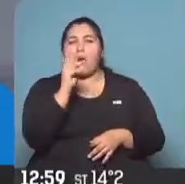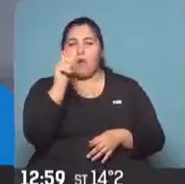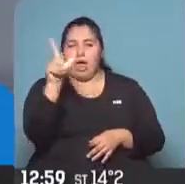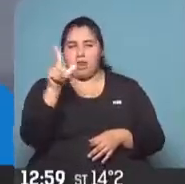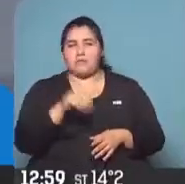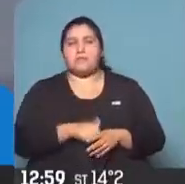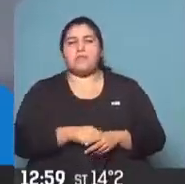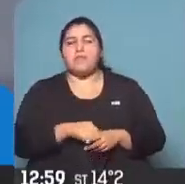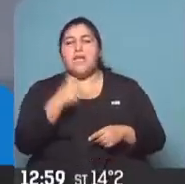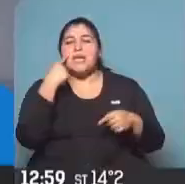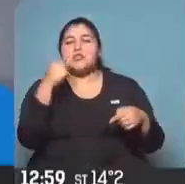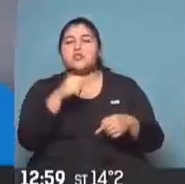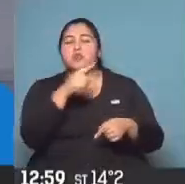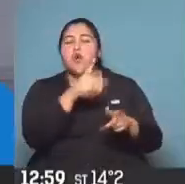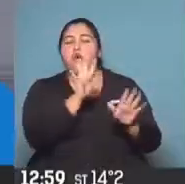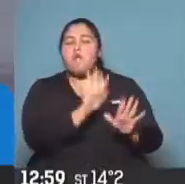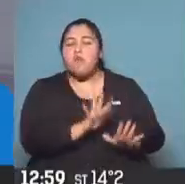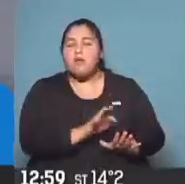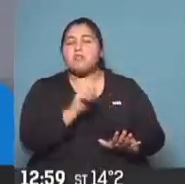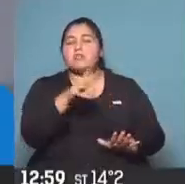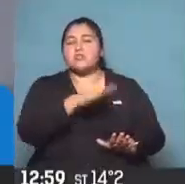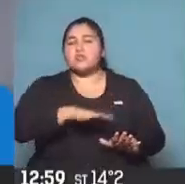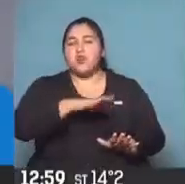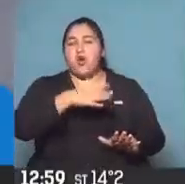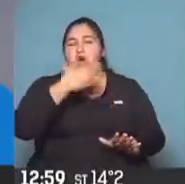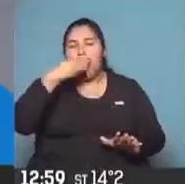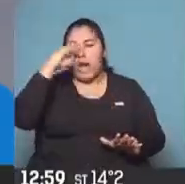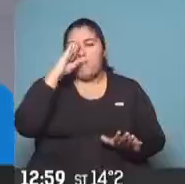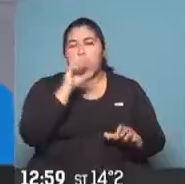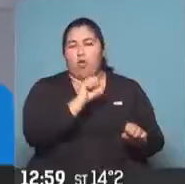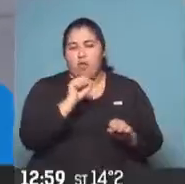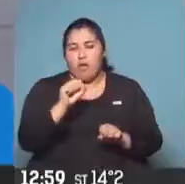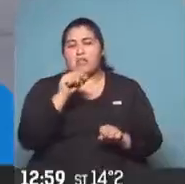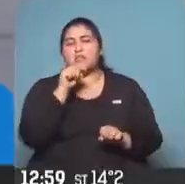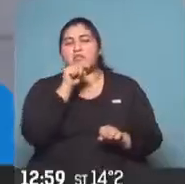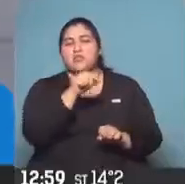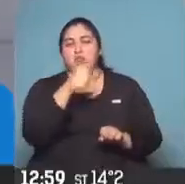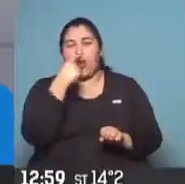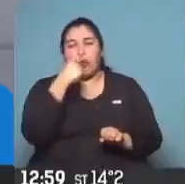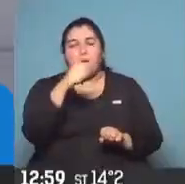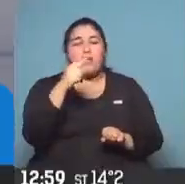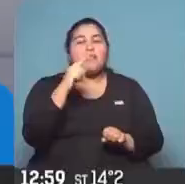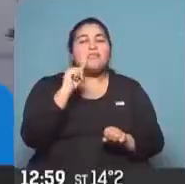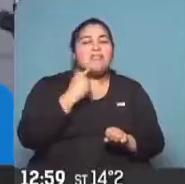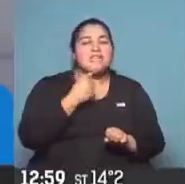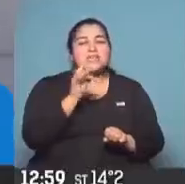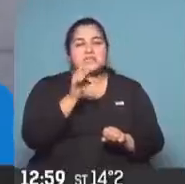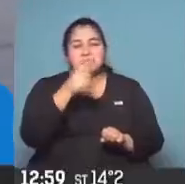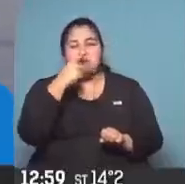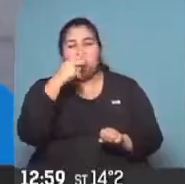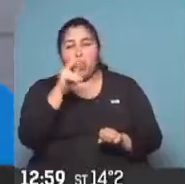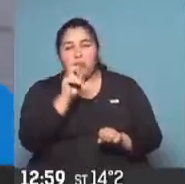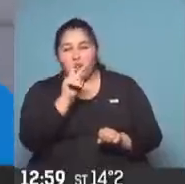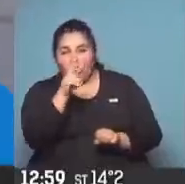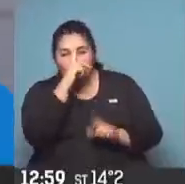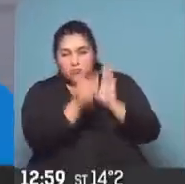instituto de formación entonces el campo de mayo fue creado el 13 de diciembre de 2002 la función de